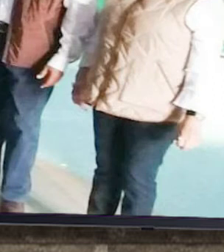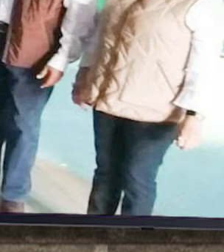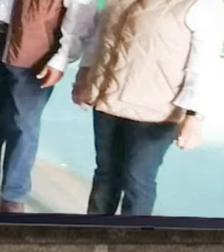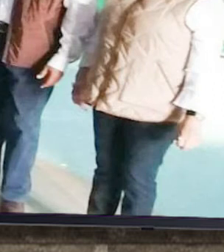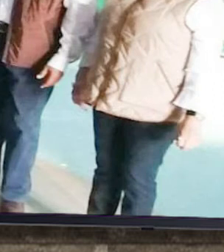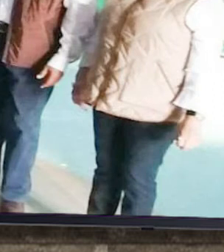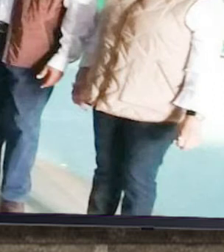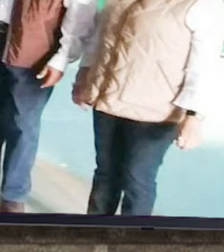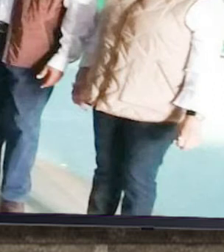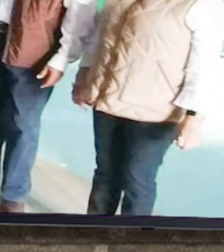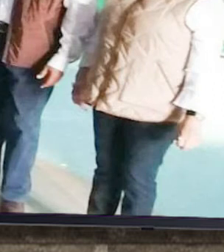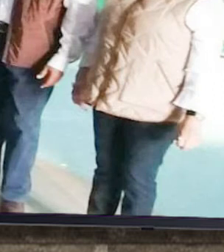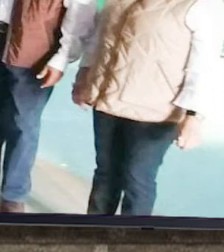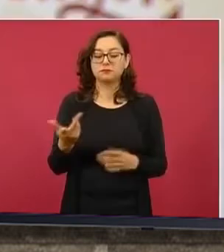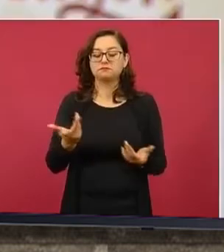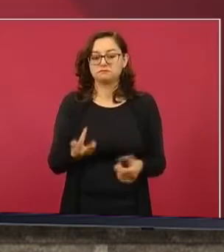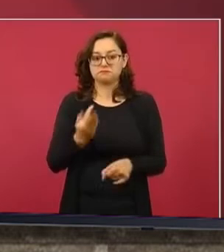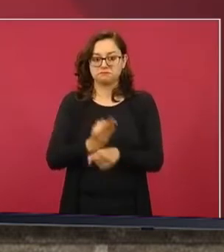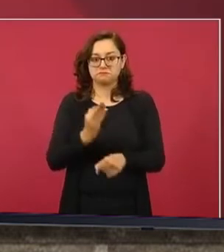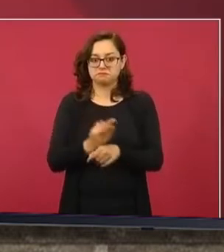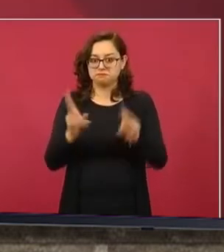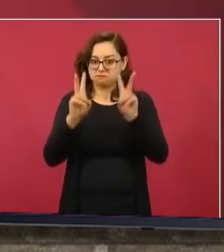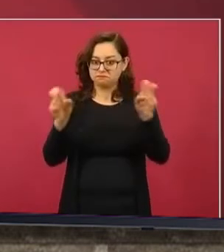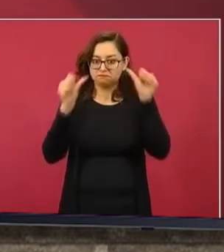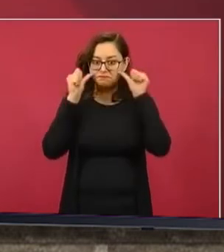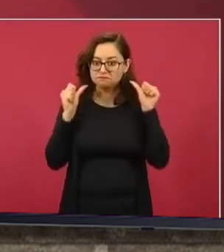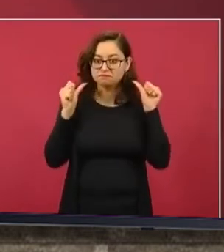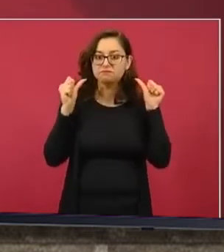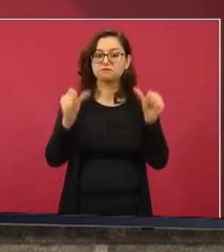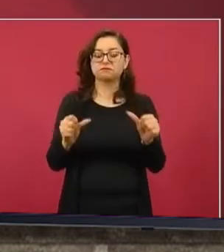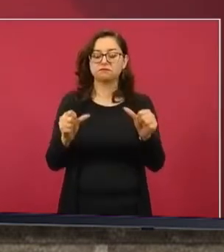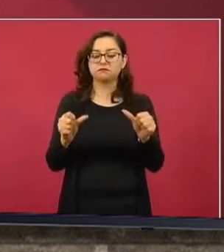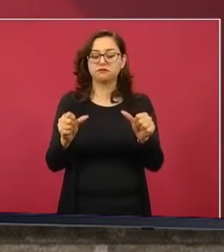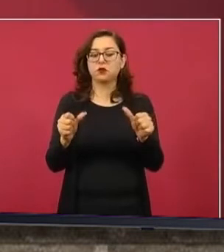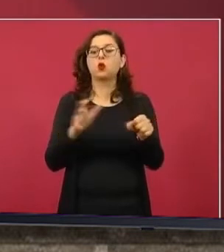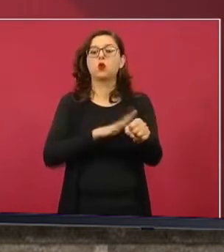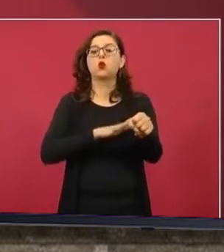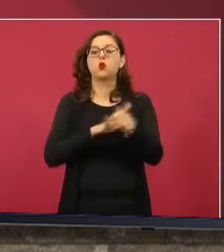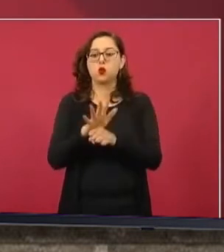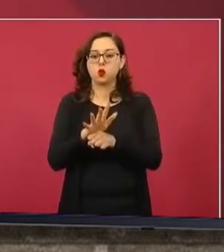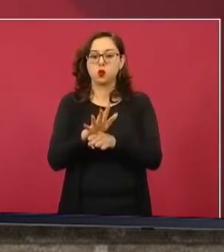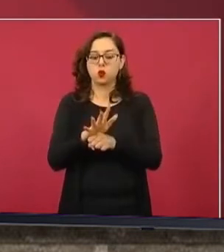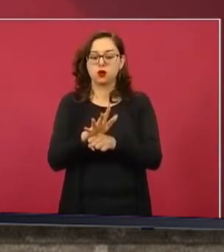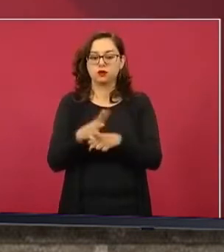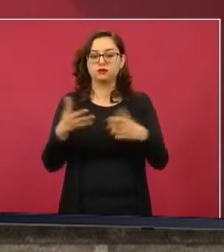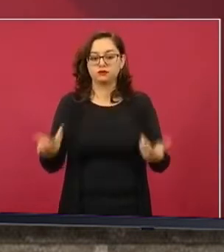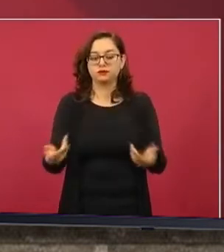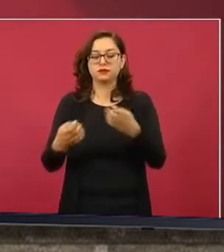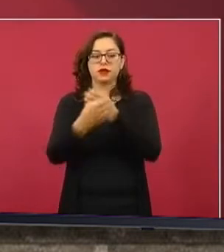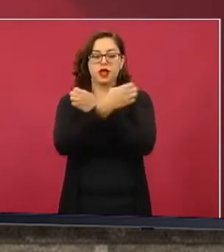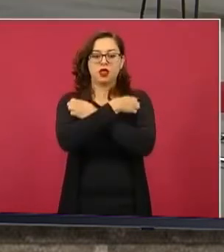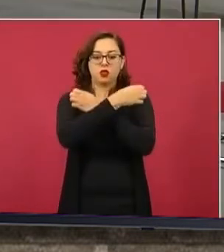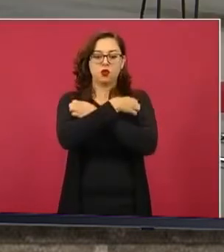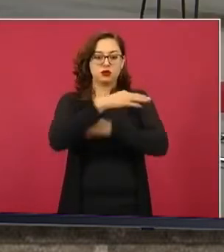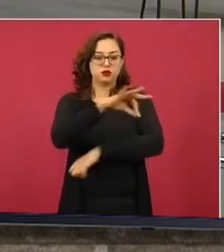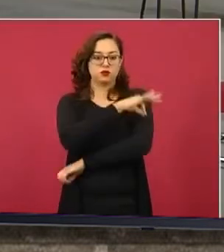SEP. Y bueno, por increíble que parezca, el secretario de Salud Federal, Jorge Alcocer Varela, volvió a minimizar el impacto del COVID-19 en